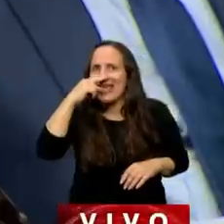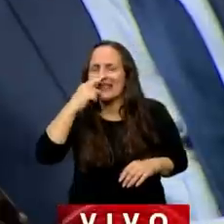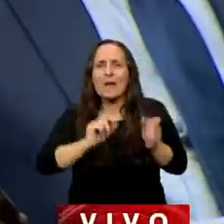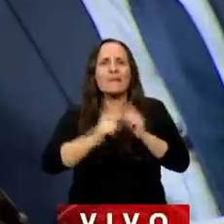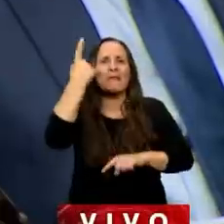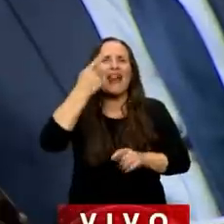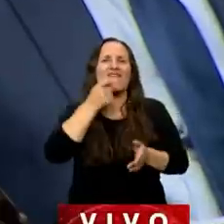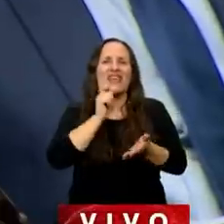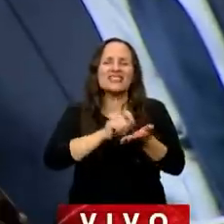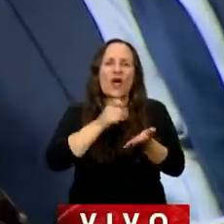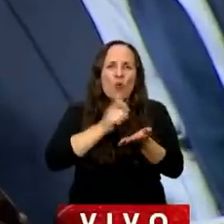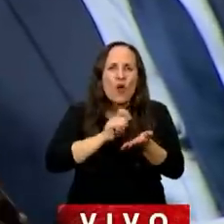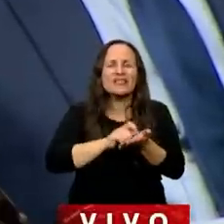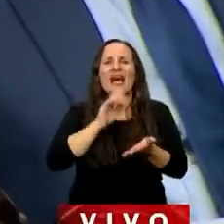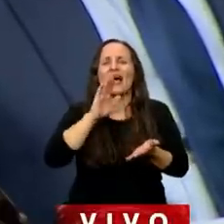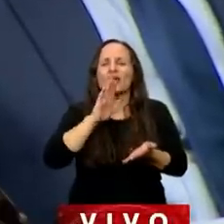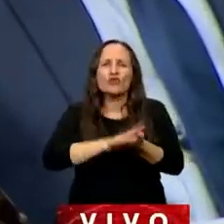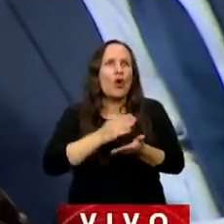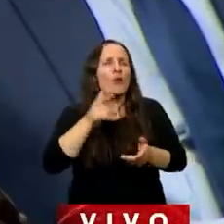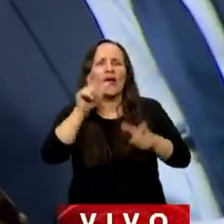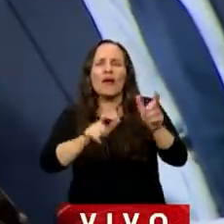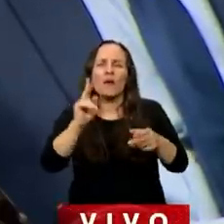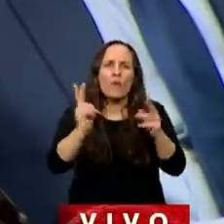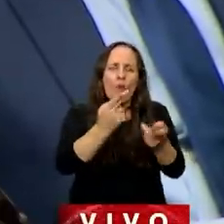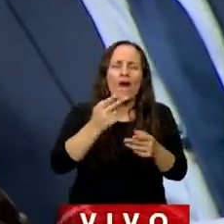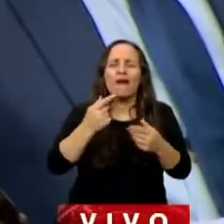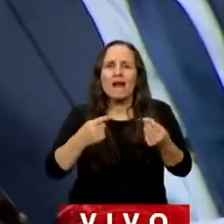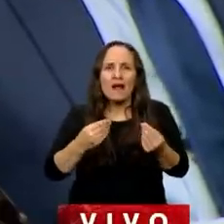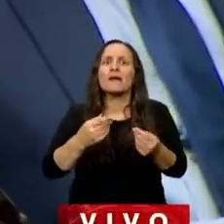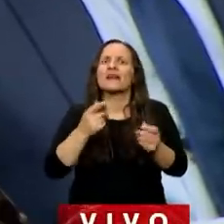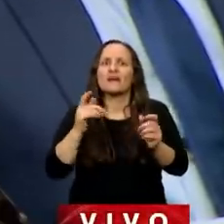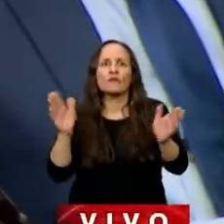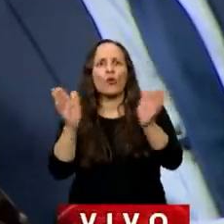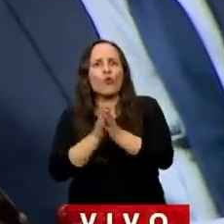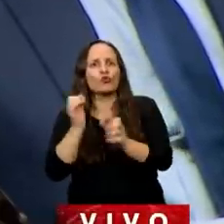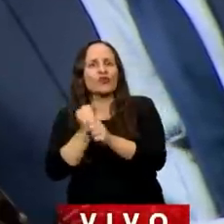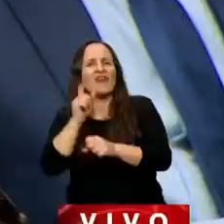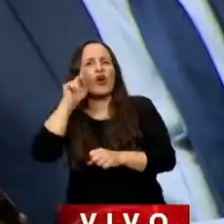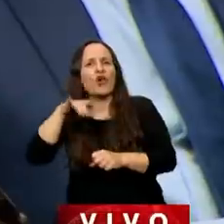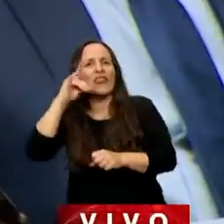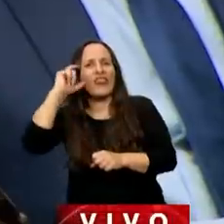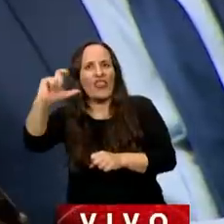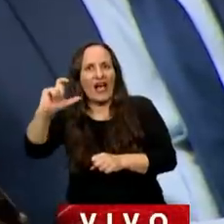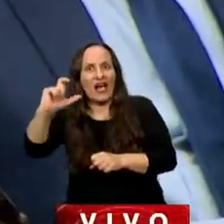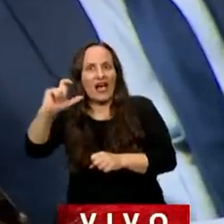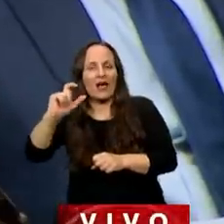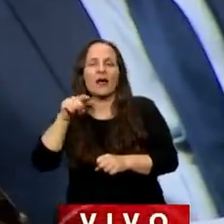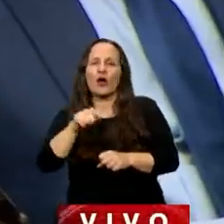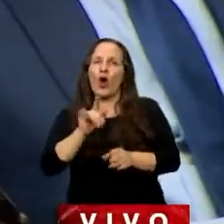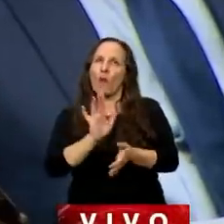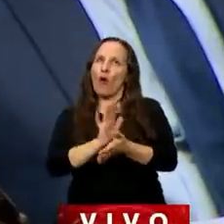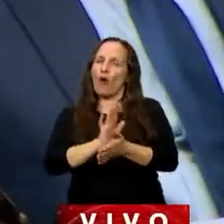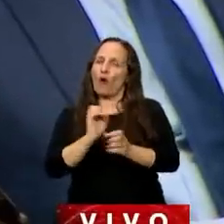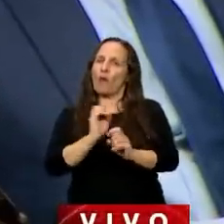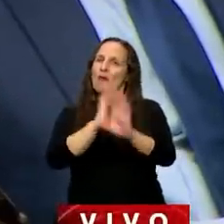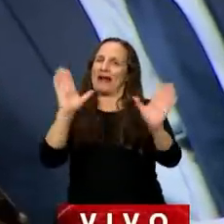de victimología del país, que fue también realizada con el INDEC, lo que le dio mayor fiabilidad